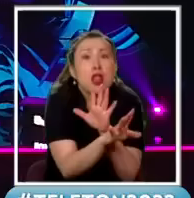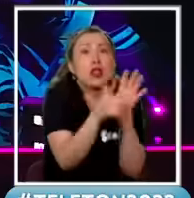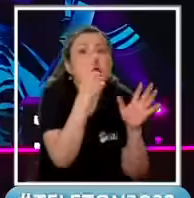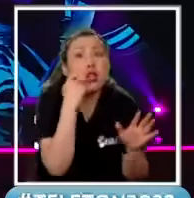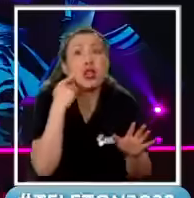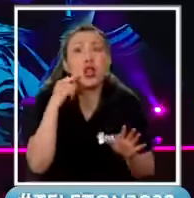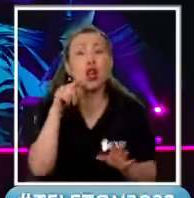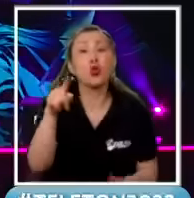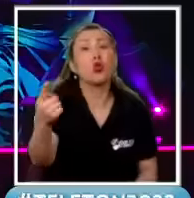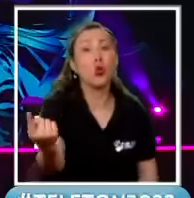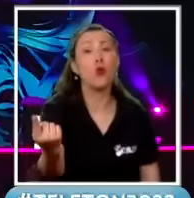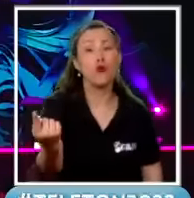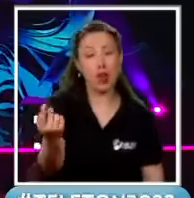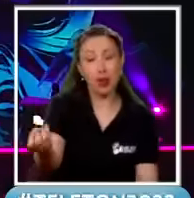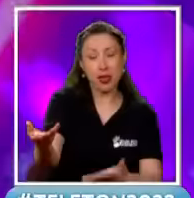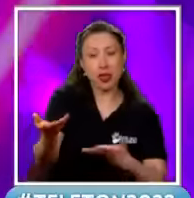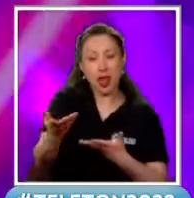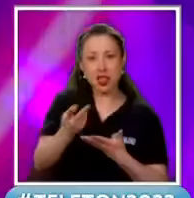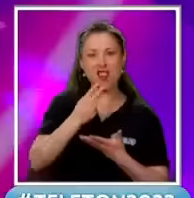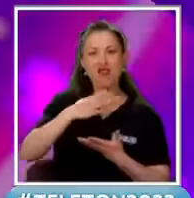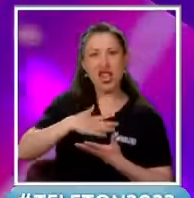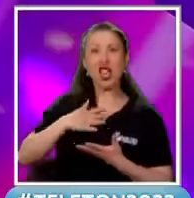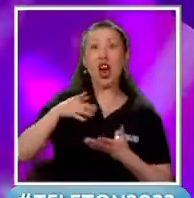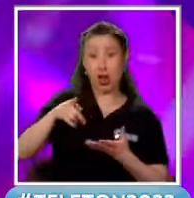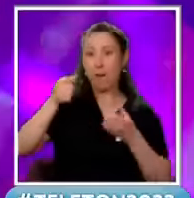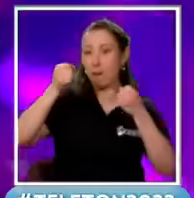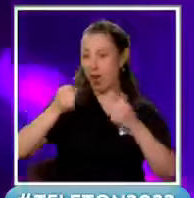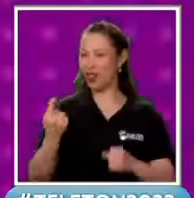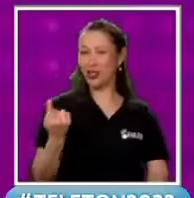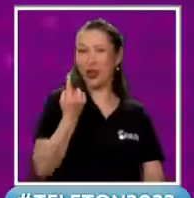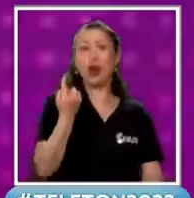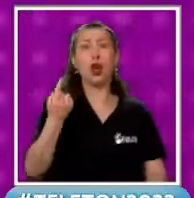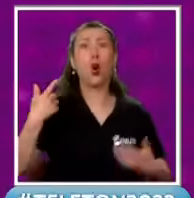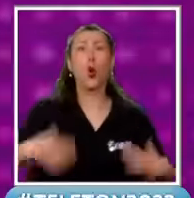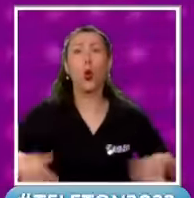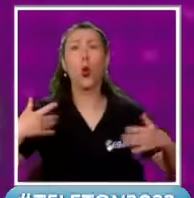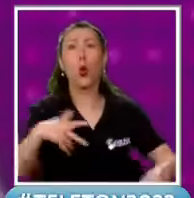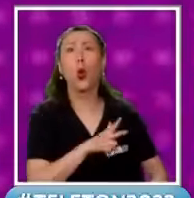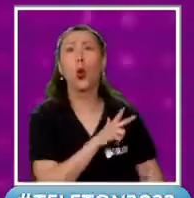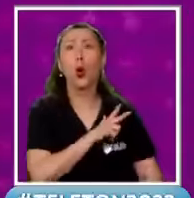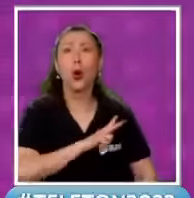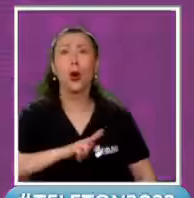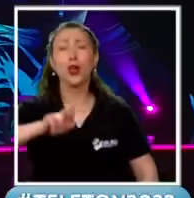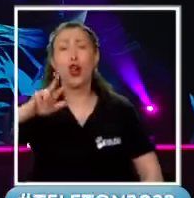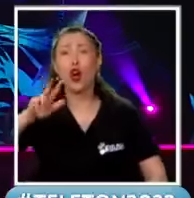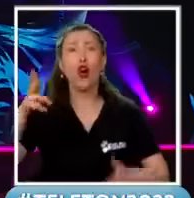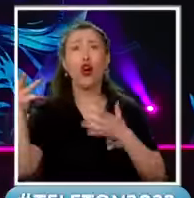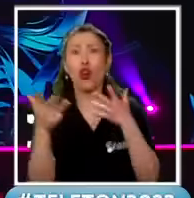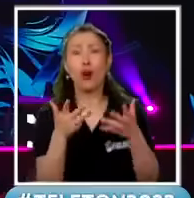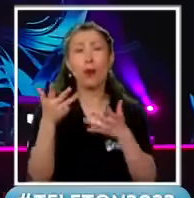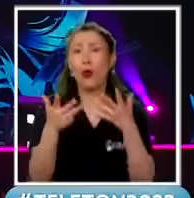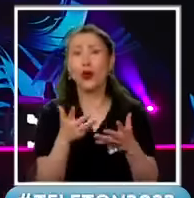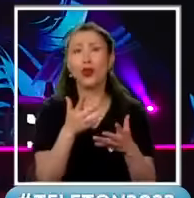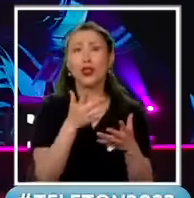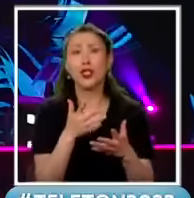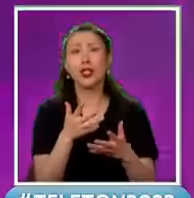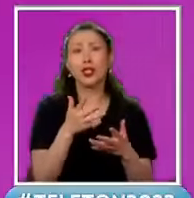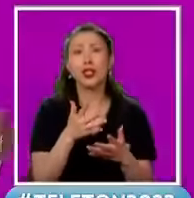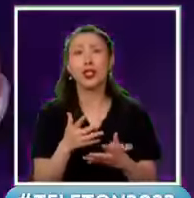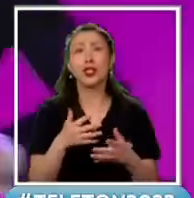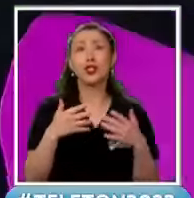me diste la vida, ahora puedo existir. Ay, por Dios, no fue nada un detalle.